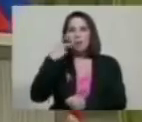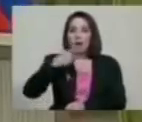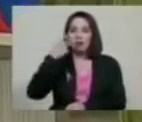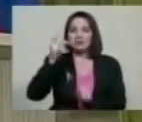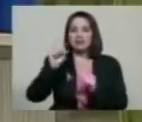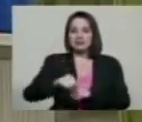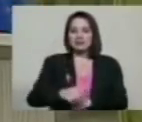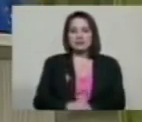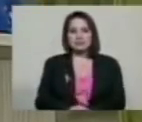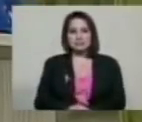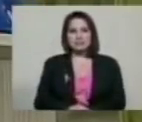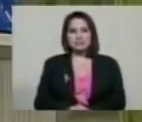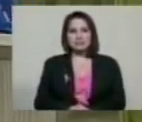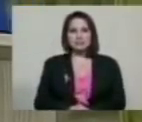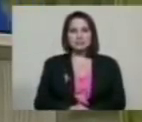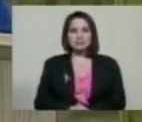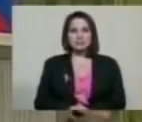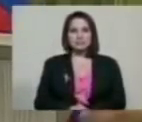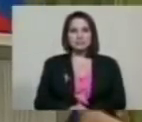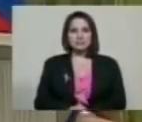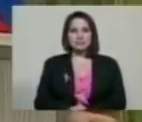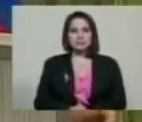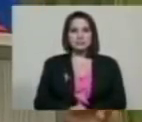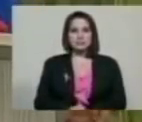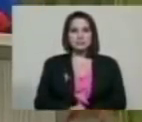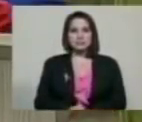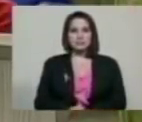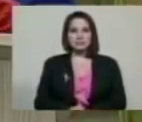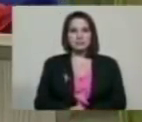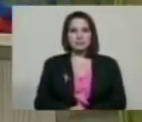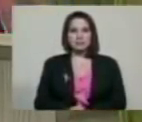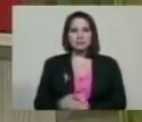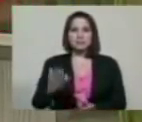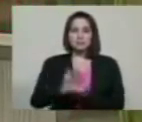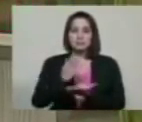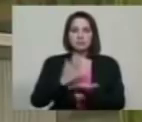Bueno, muchachos, yo siempre pienso,